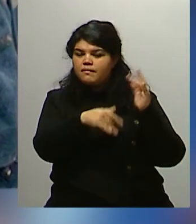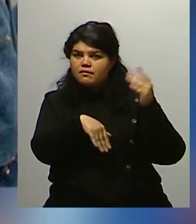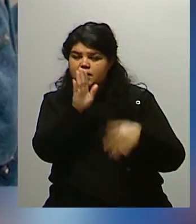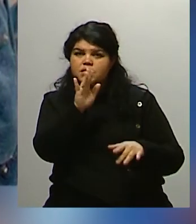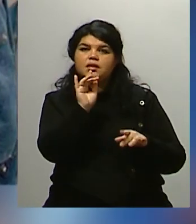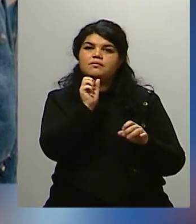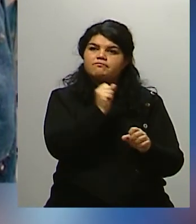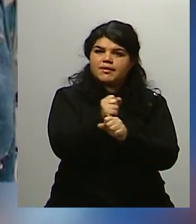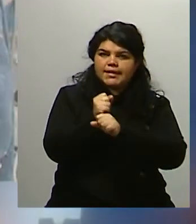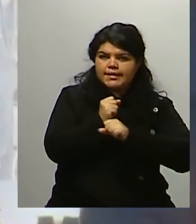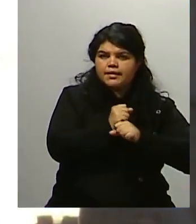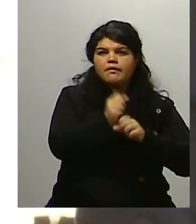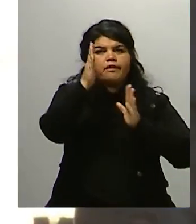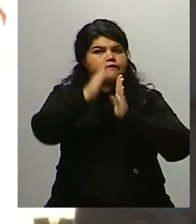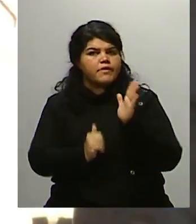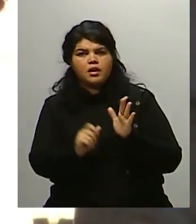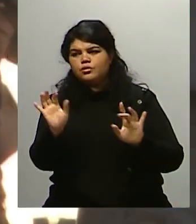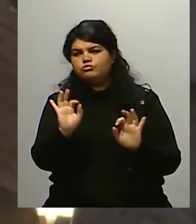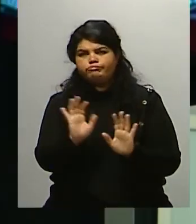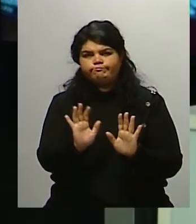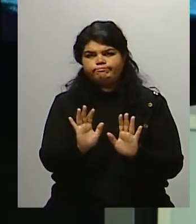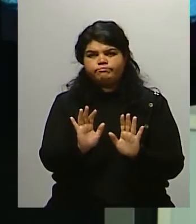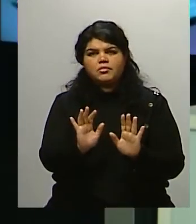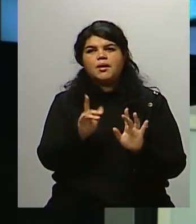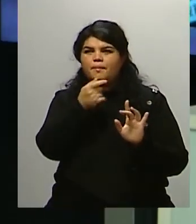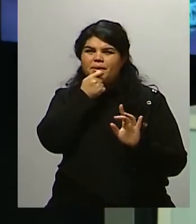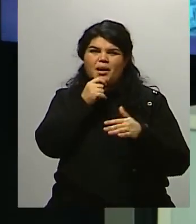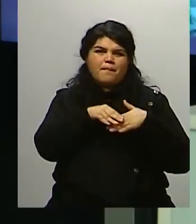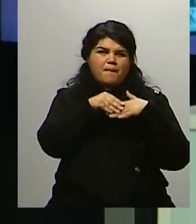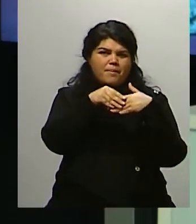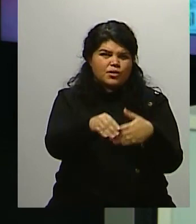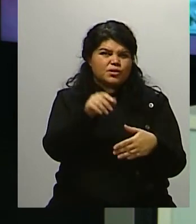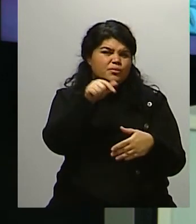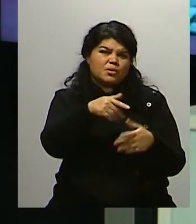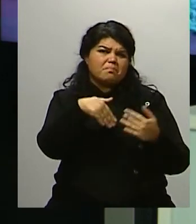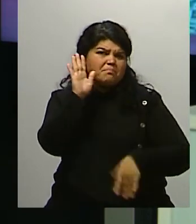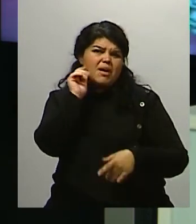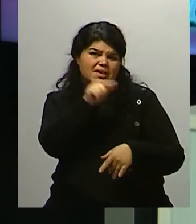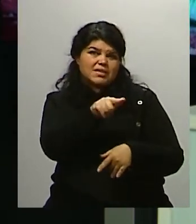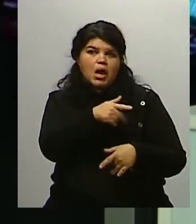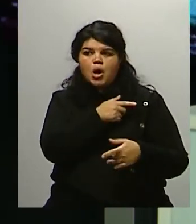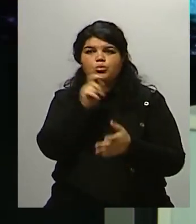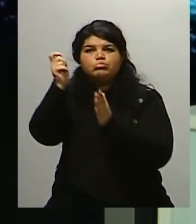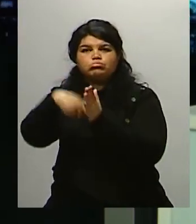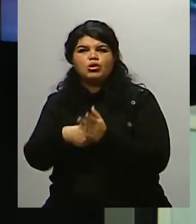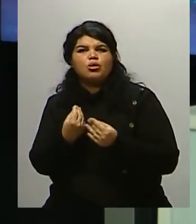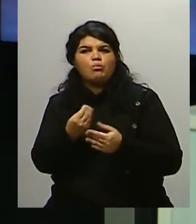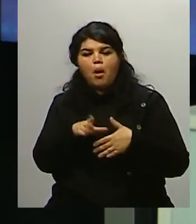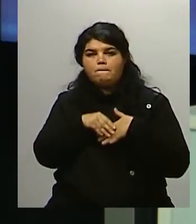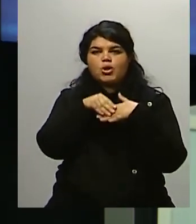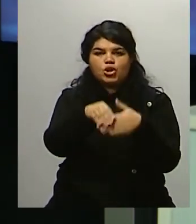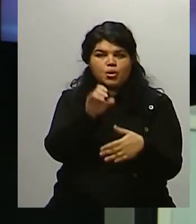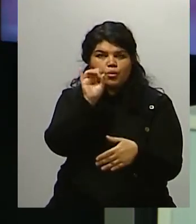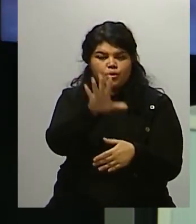la vueltita, o hablamos del monotributo, que es uno de los recursos que utilizan, porque dicen tienen miedo a por un lado a